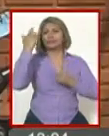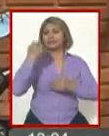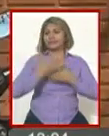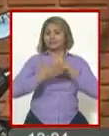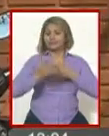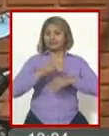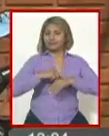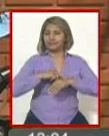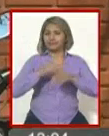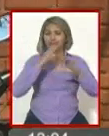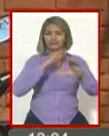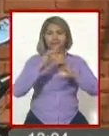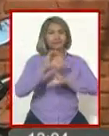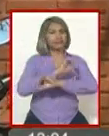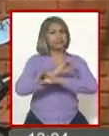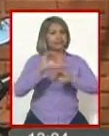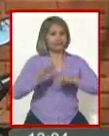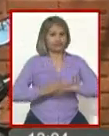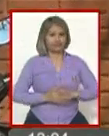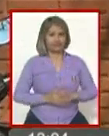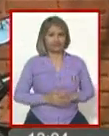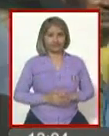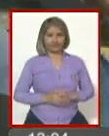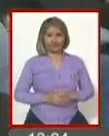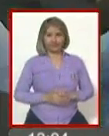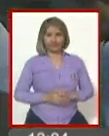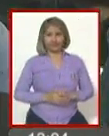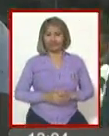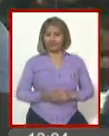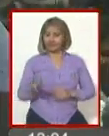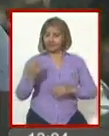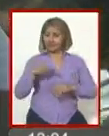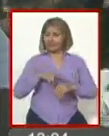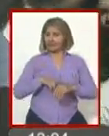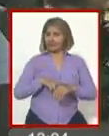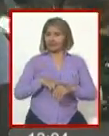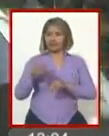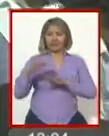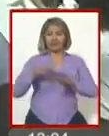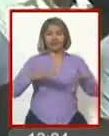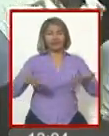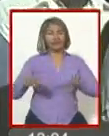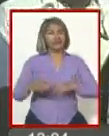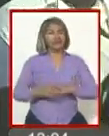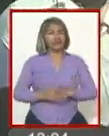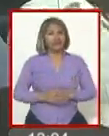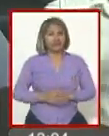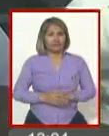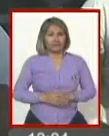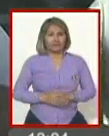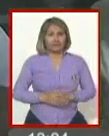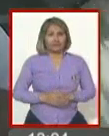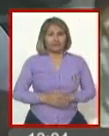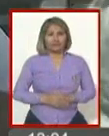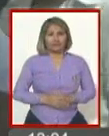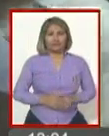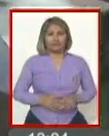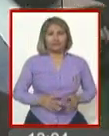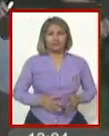y que hasta el momento no le han comunicado nada. Bueno, está normalmente nomás las actividades acá y están